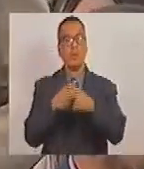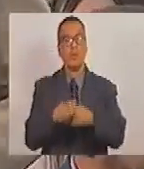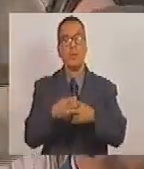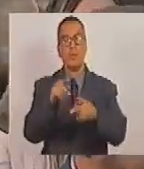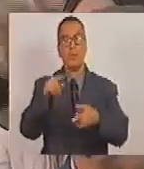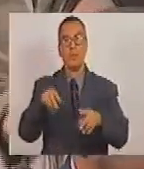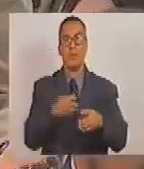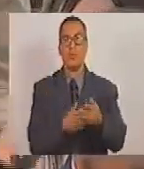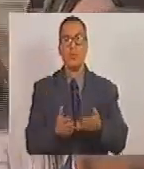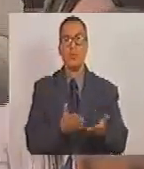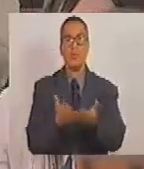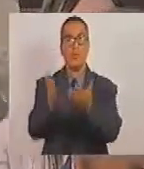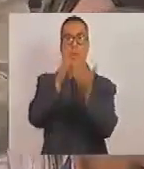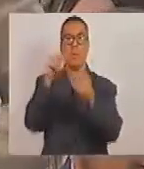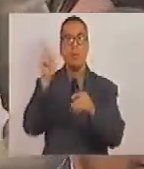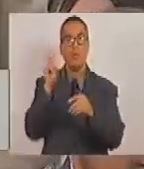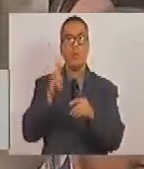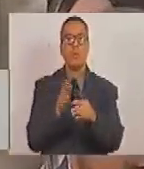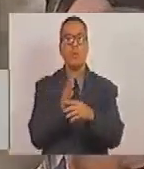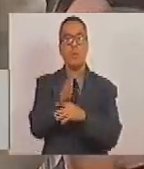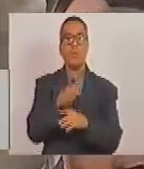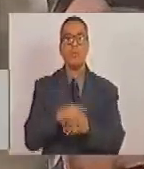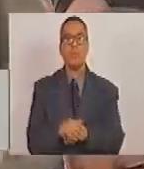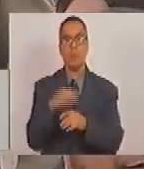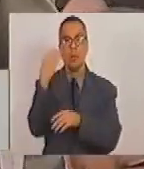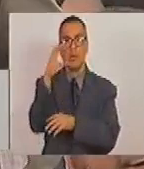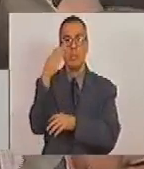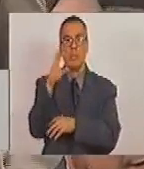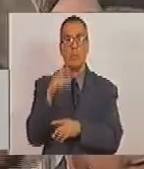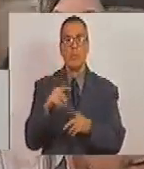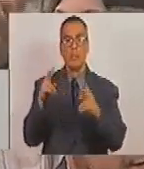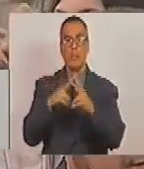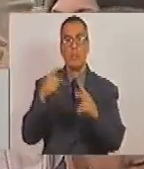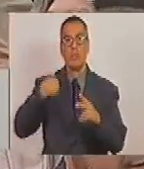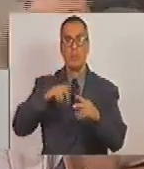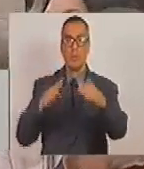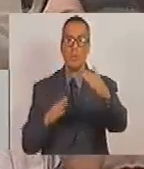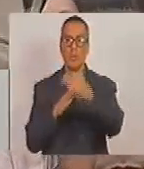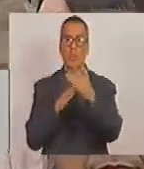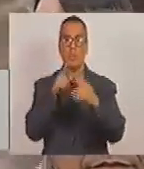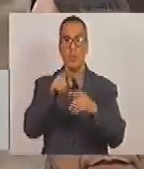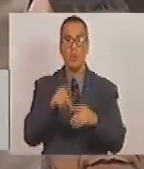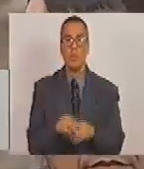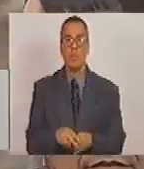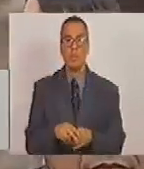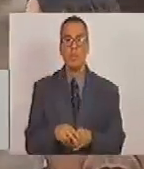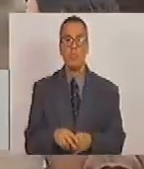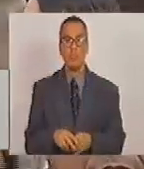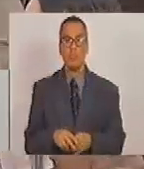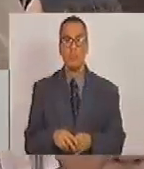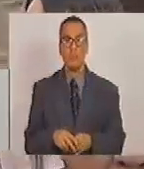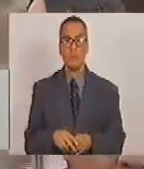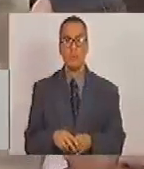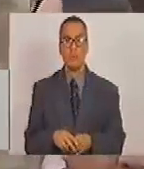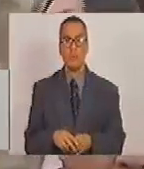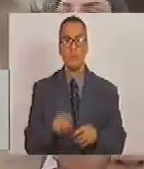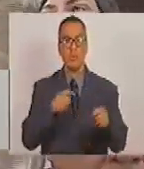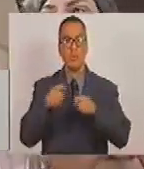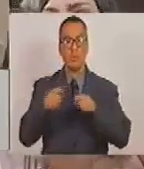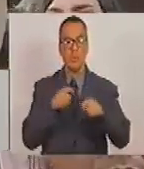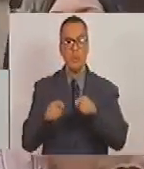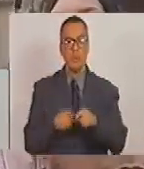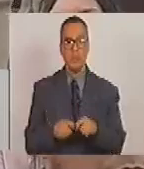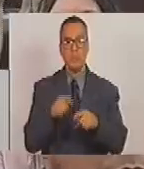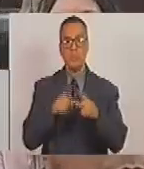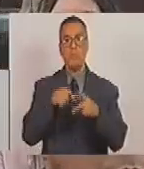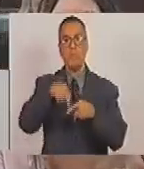servicio de Venezuela, cuando van a Colombia, encuentran restricciones para su movilidad.